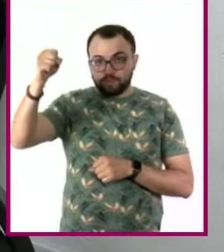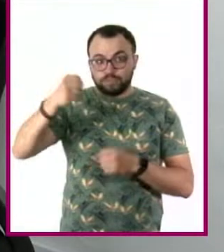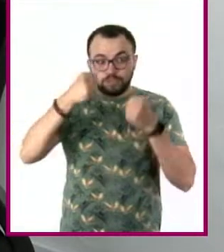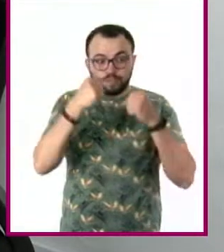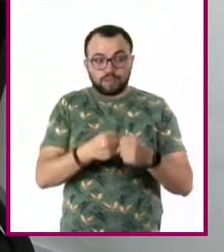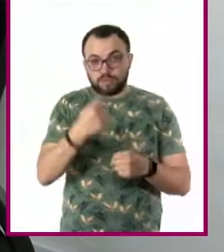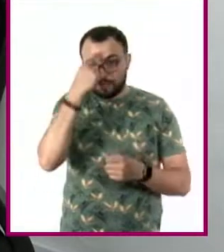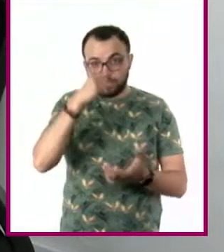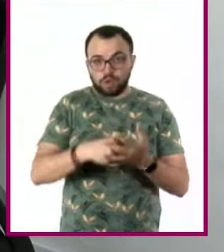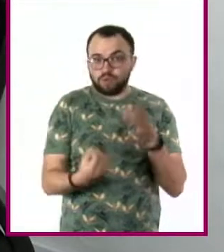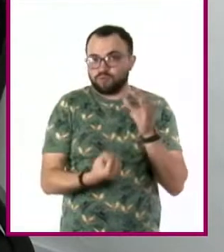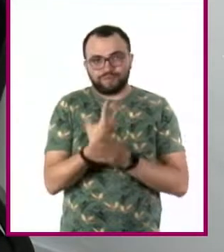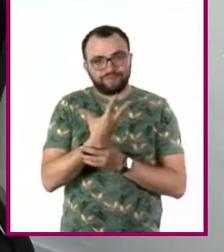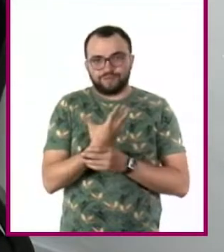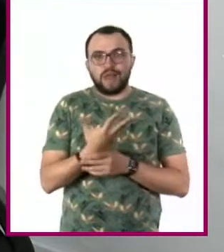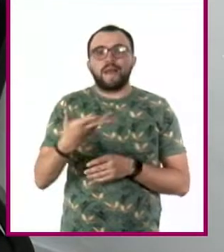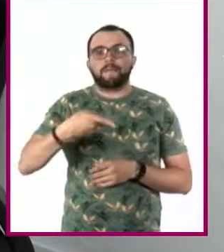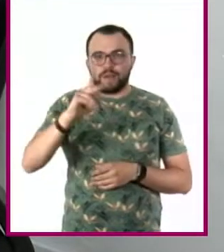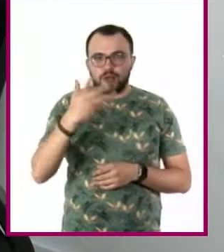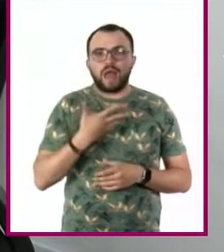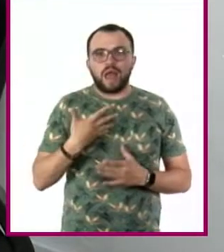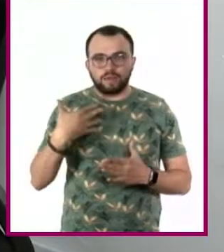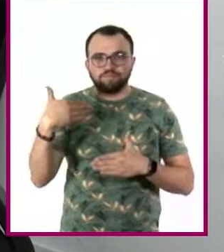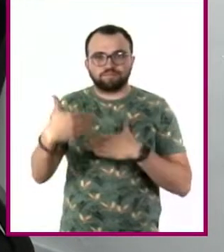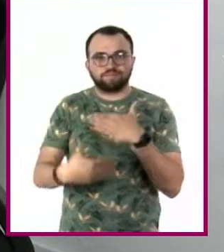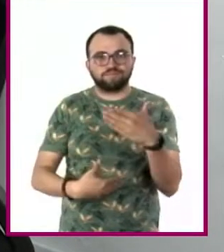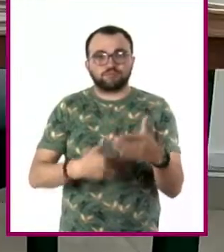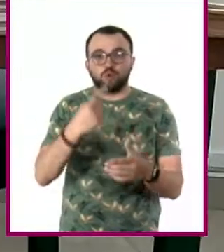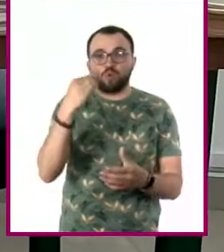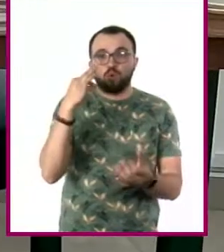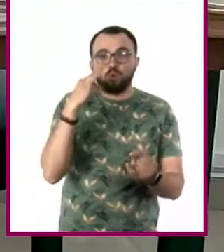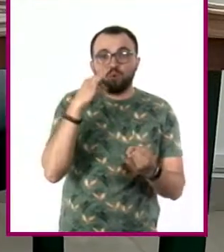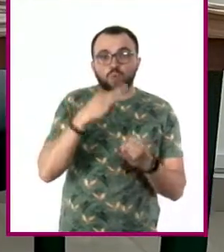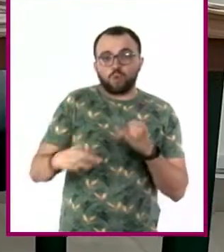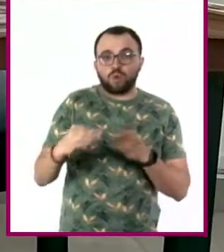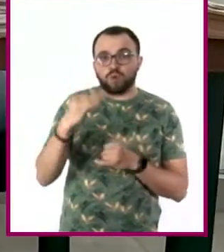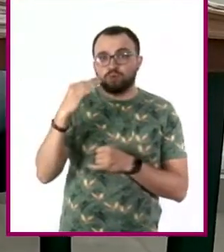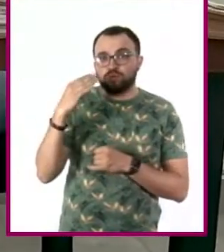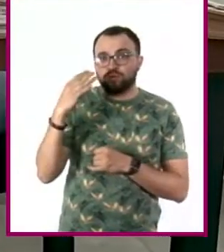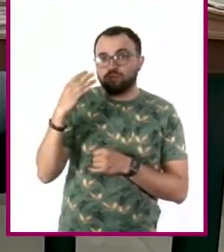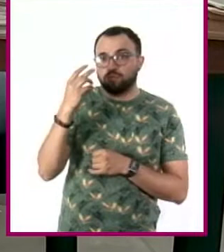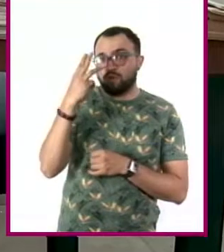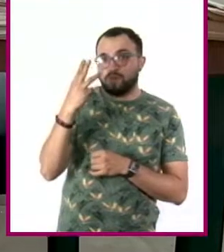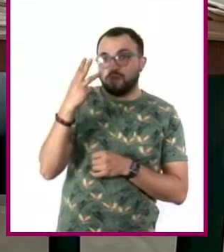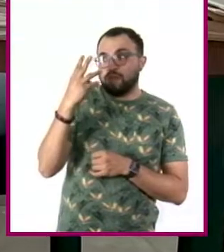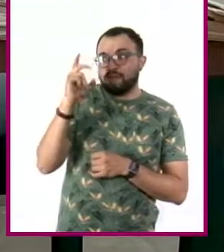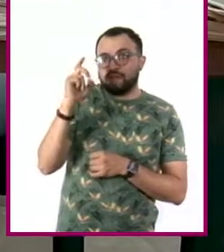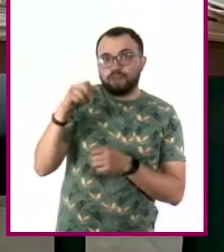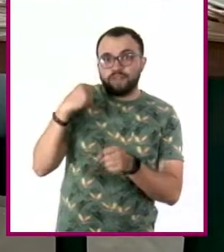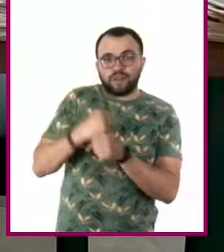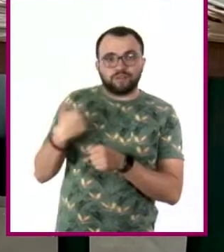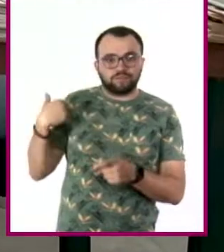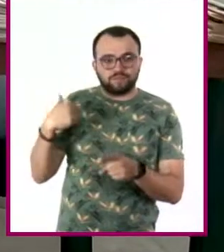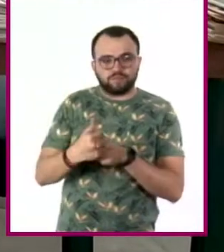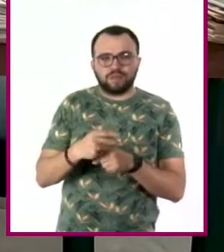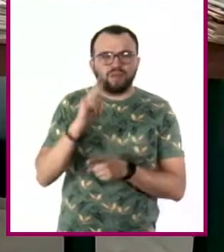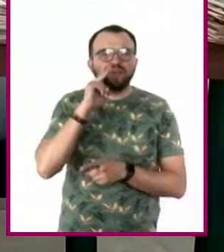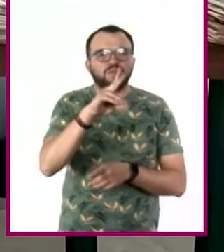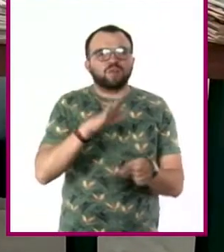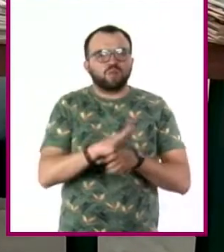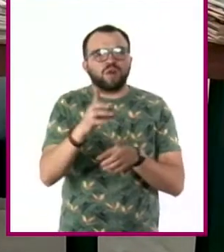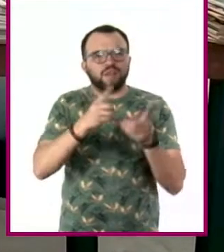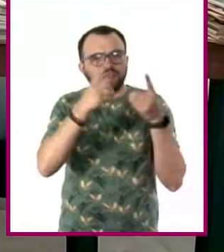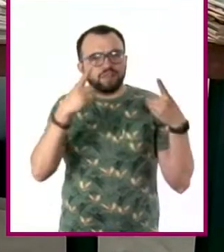sin embargo ha tenido importantes avances en las últimas 3 décadas. Hemos encontrado varias cosas, Mireya. Vimos el desarrollo histórico